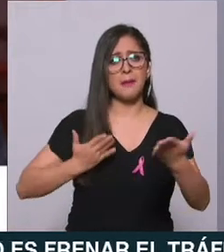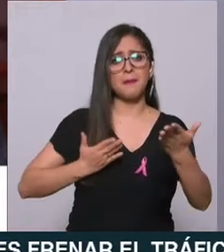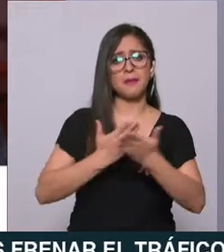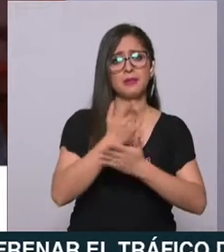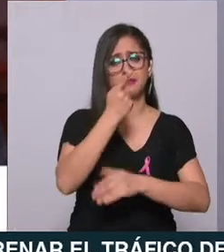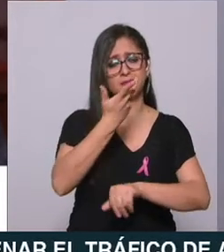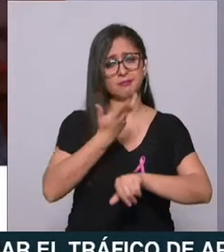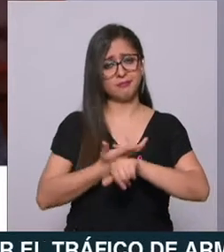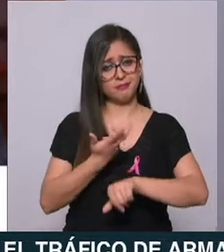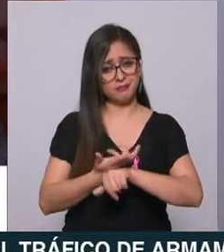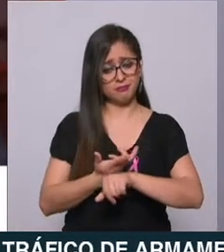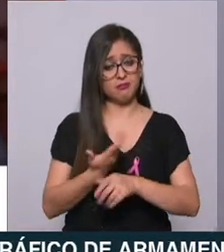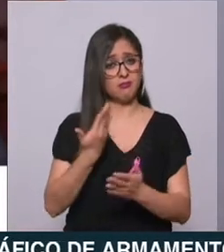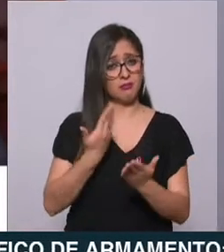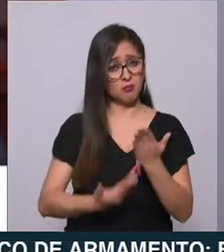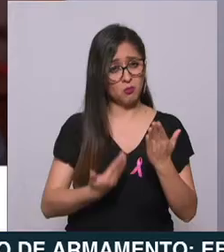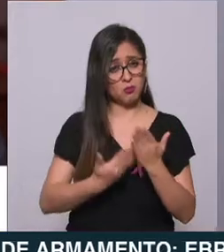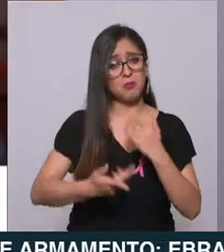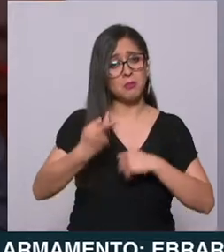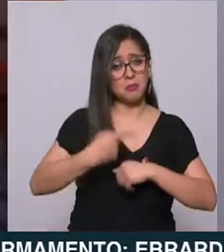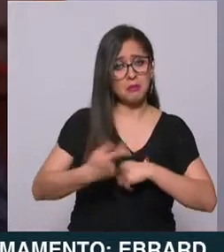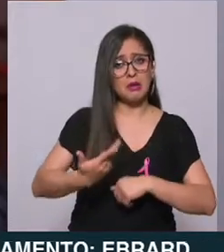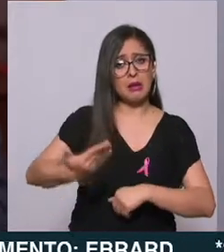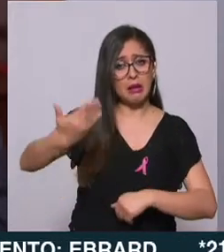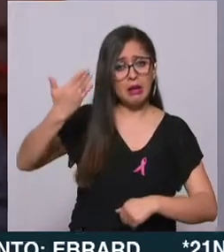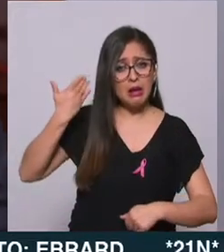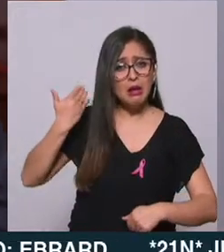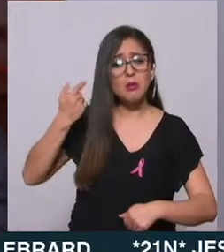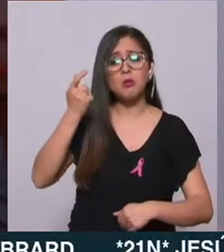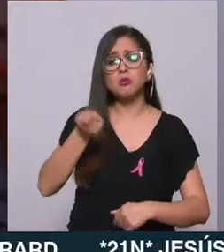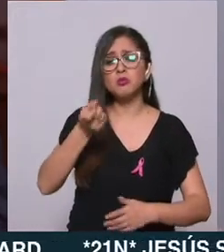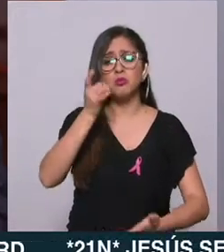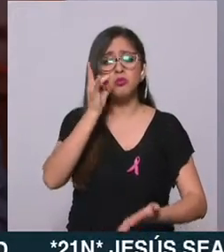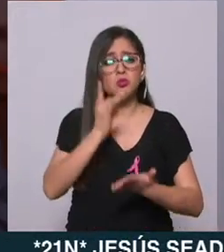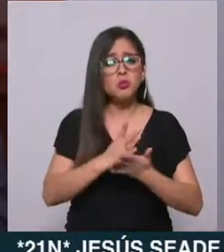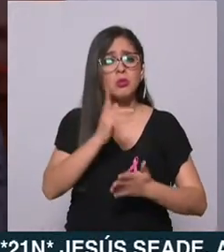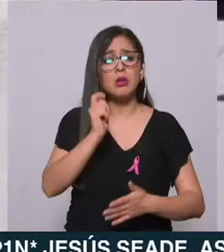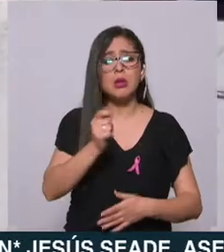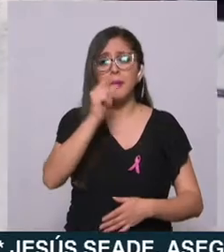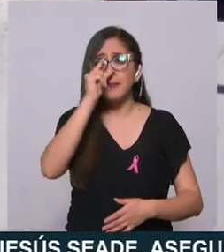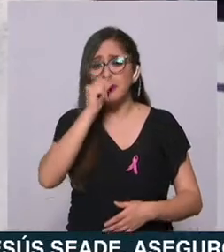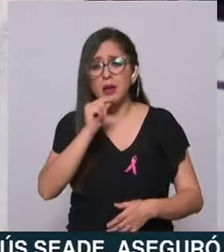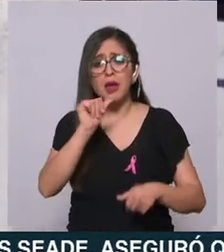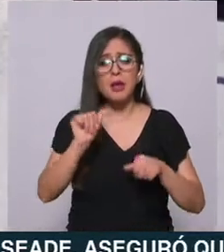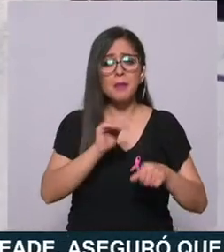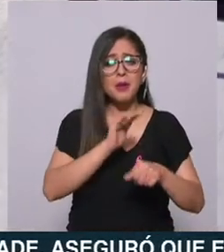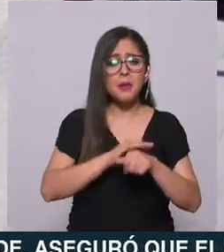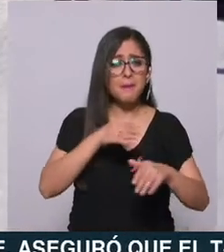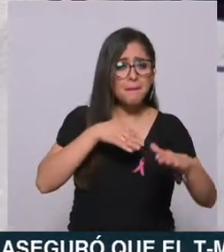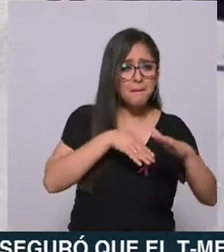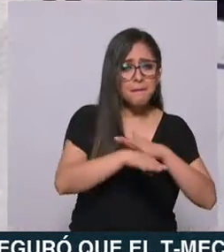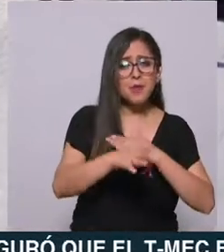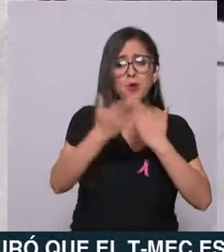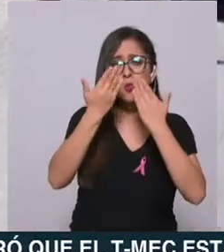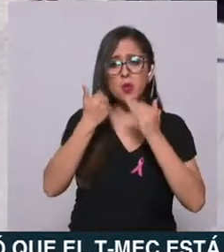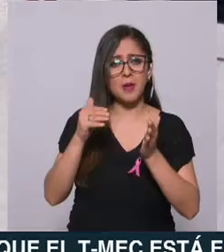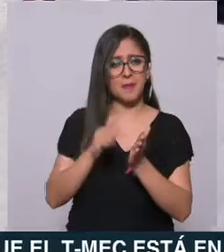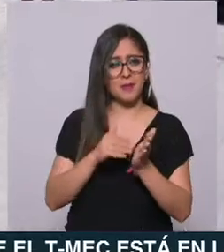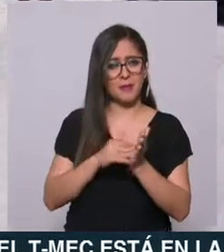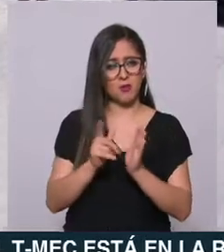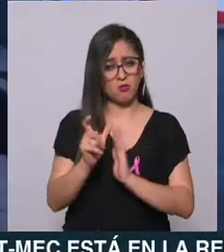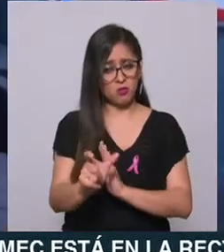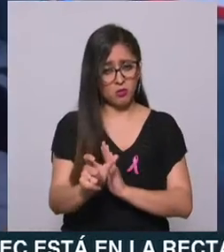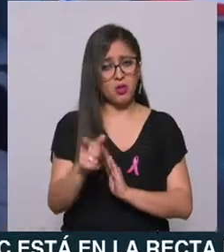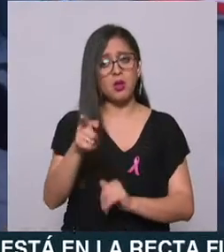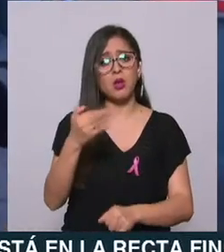Hoy día es muy peligroso, ya no es como antes. Antes era solo una falla administrativa el entrar como indocumentado. Hoy se les